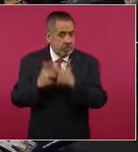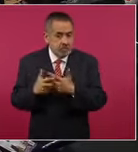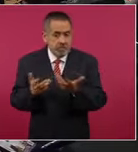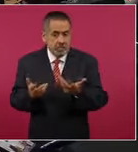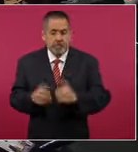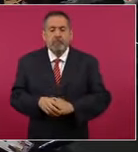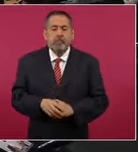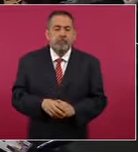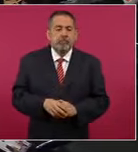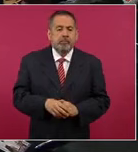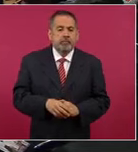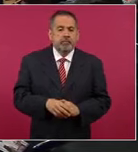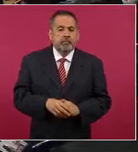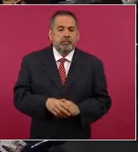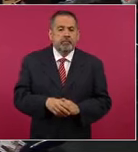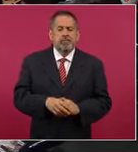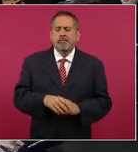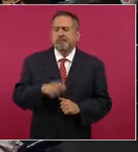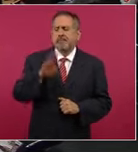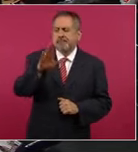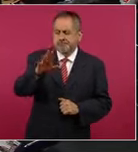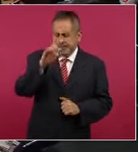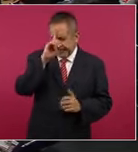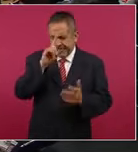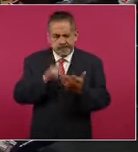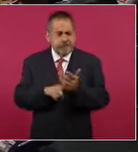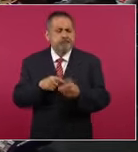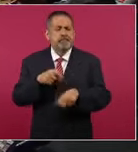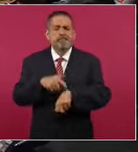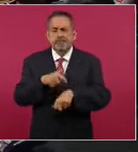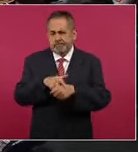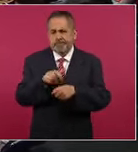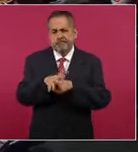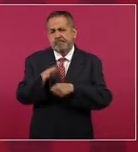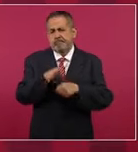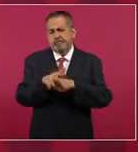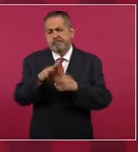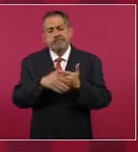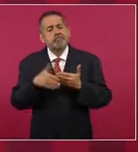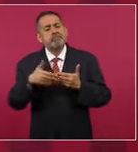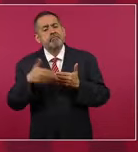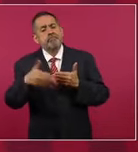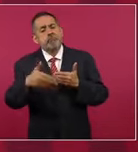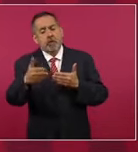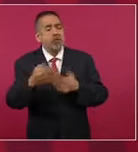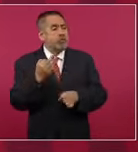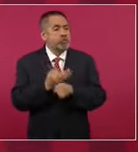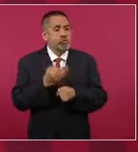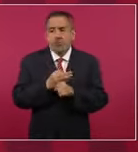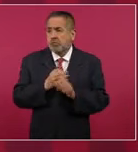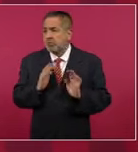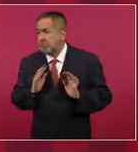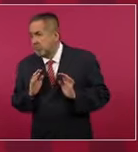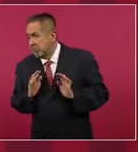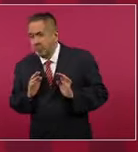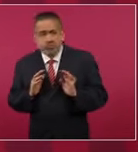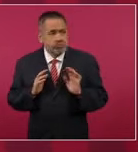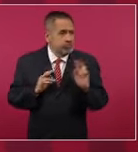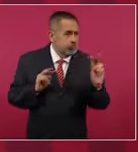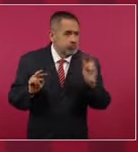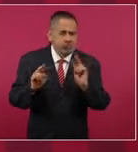que hay tiempo y hay también condiciones